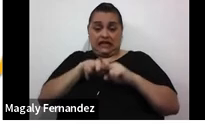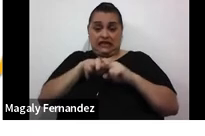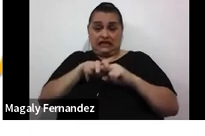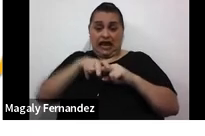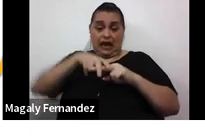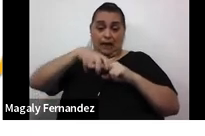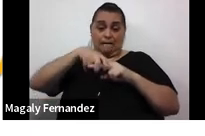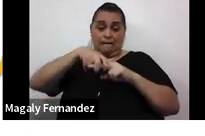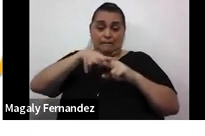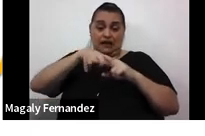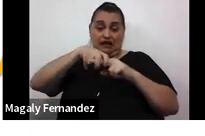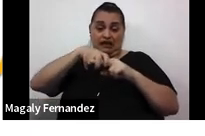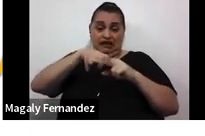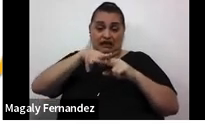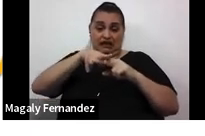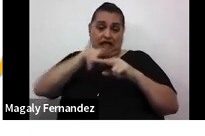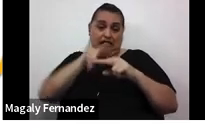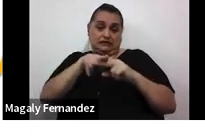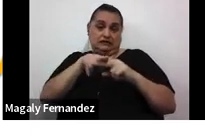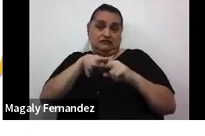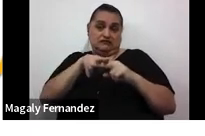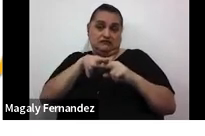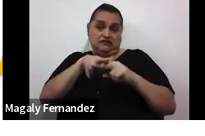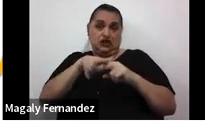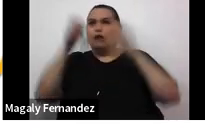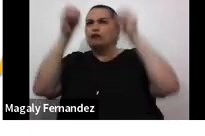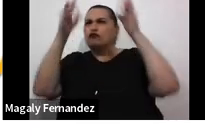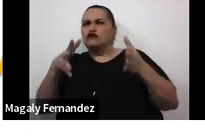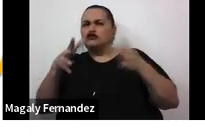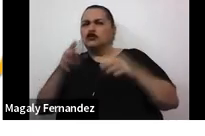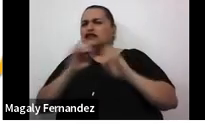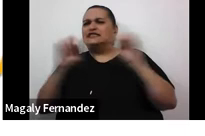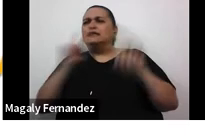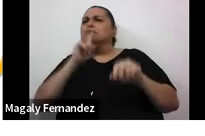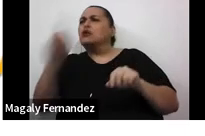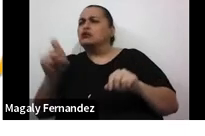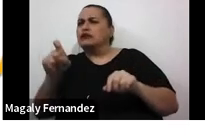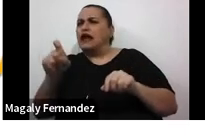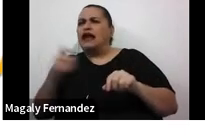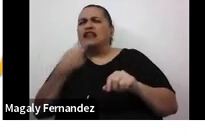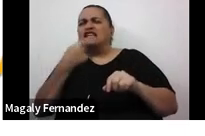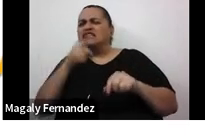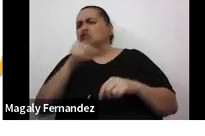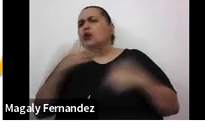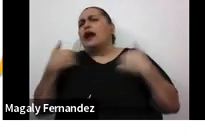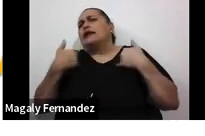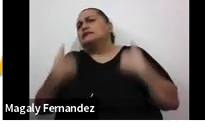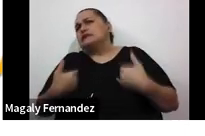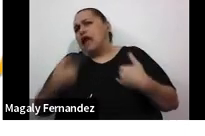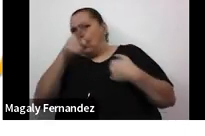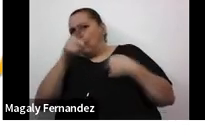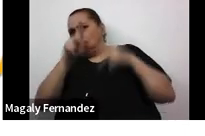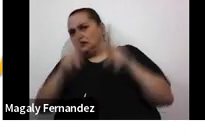sus piecitos quedaban de frente y el profesor siempre preguntarle se le ocurrió que eso era muy cansado para para esta persona